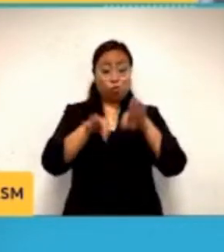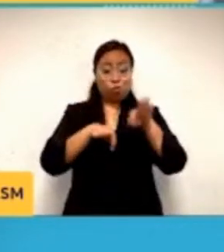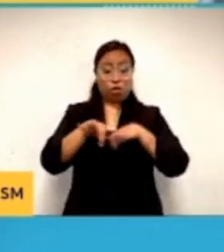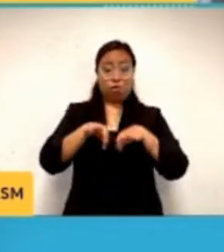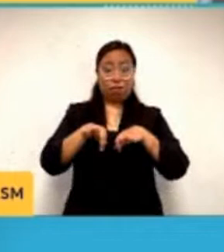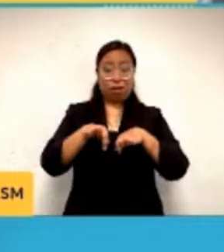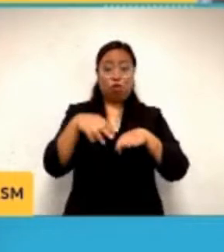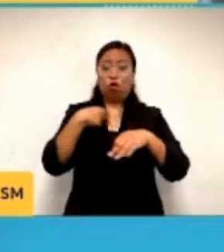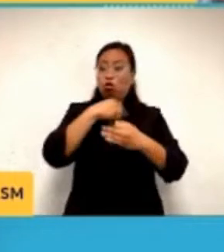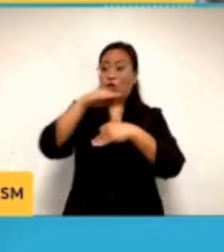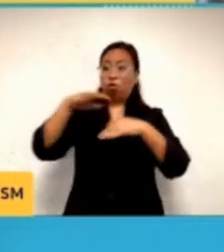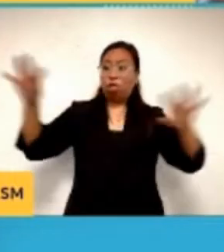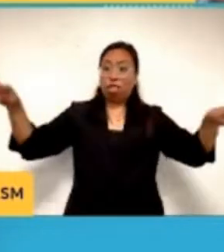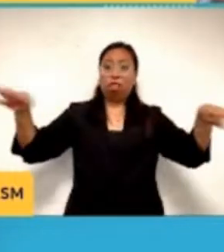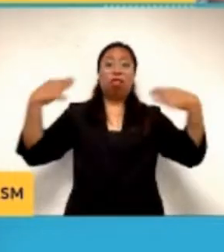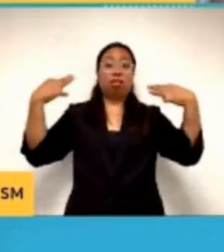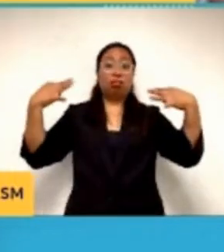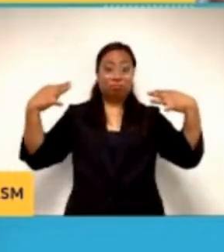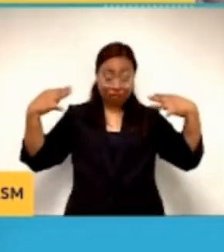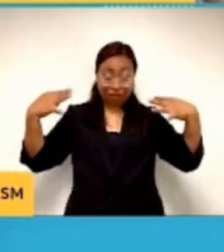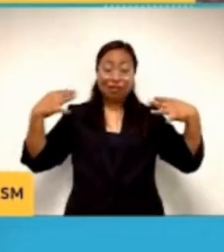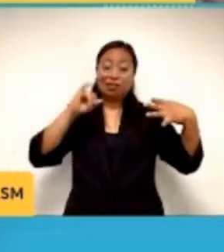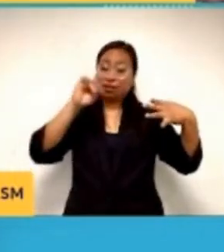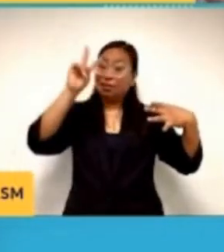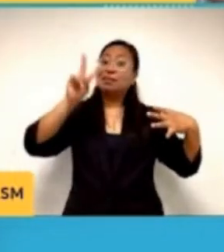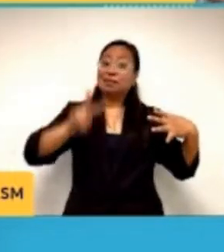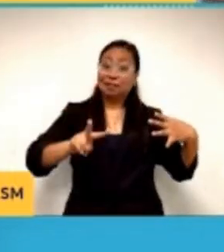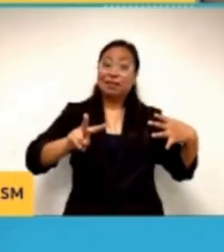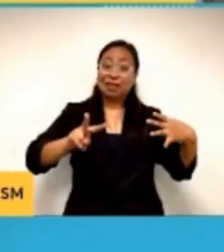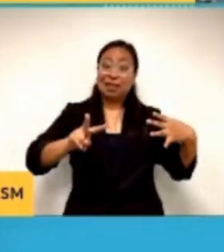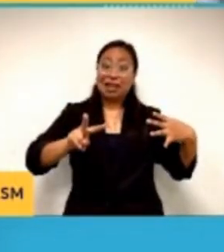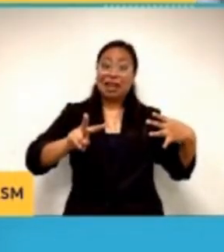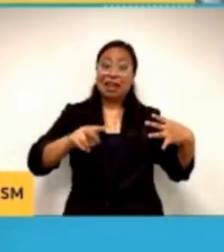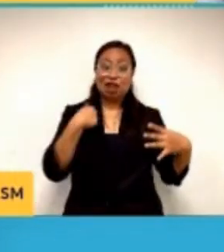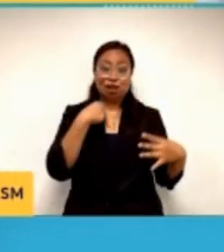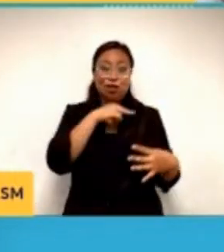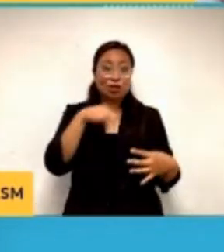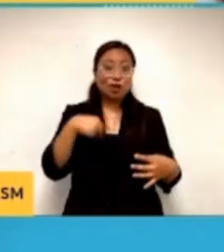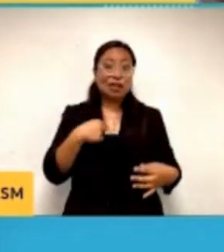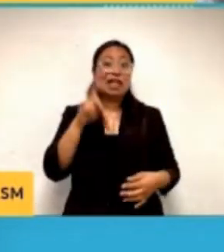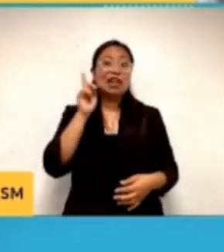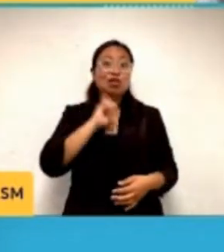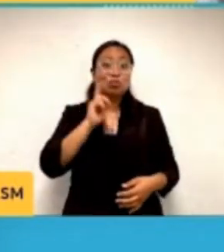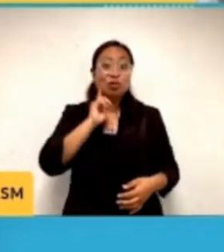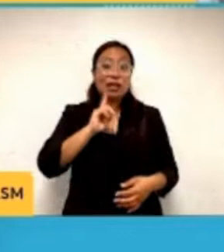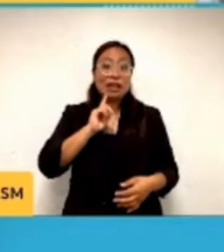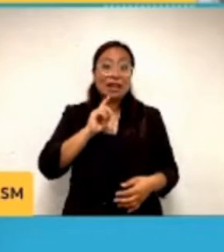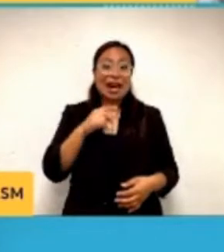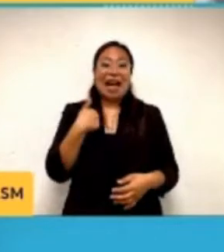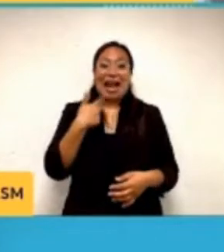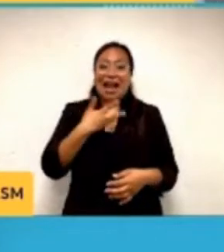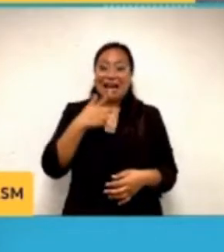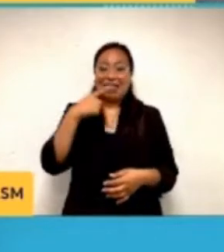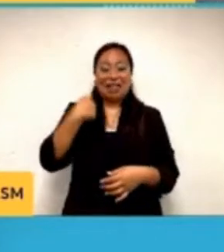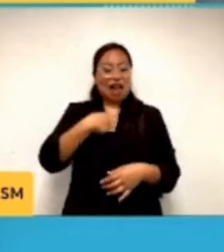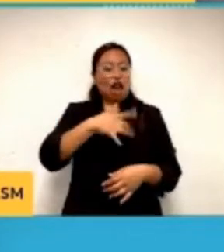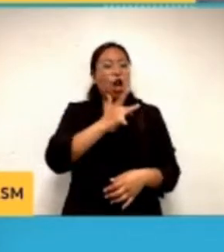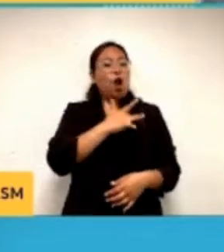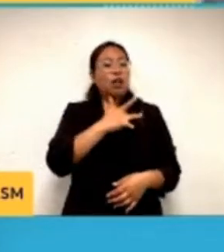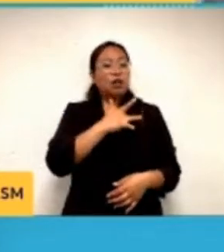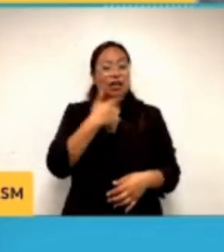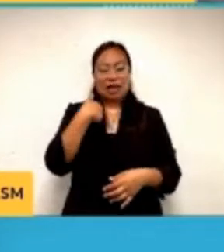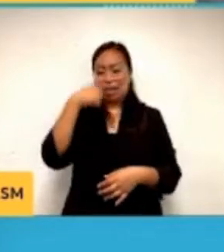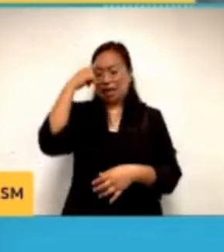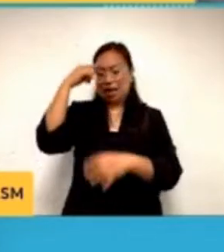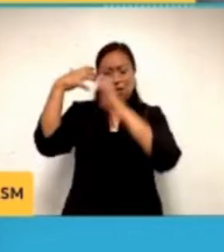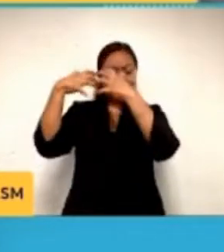bien común, particularmente las mujeres lo tenemos bien, bien en el corazón y en la mente. Creemos que nuestro trabajo es lo único